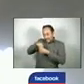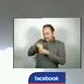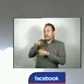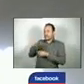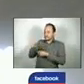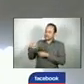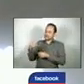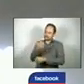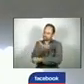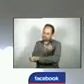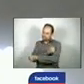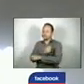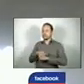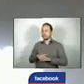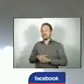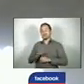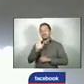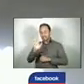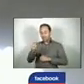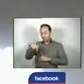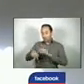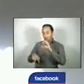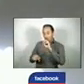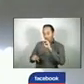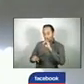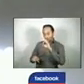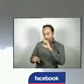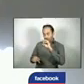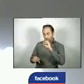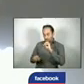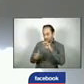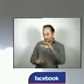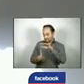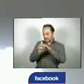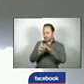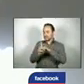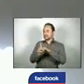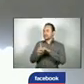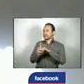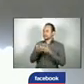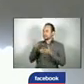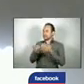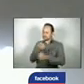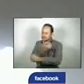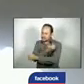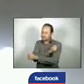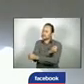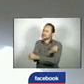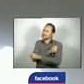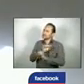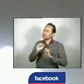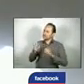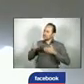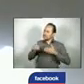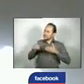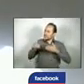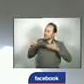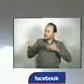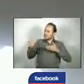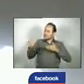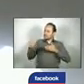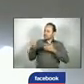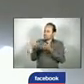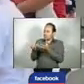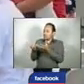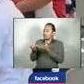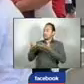Pero con el aparecimiento de la variante Omicron parece que esta medida puede extenderse a la mayoría